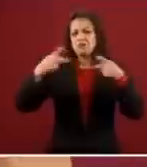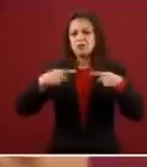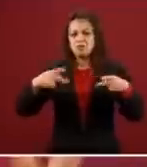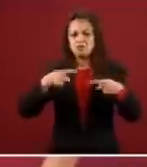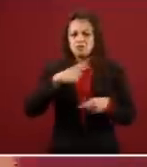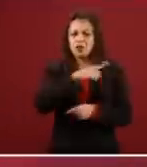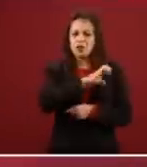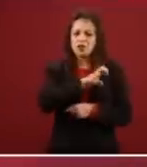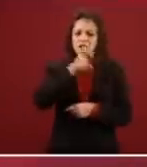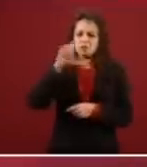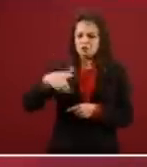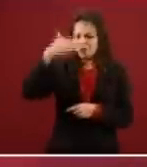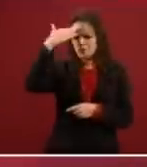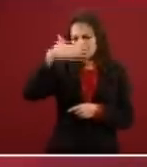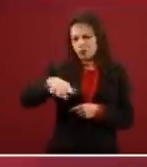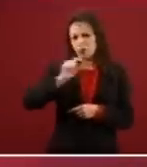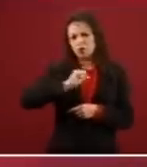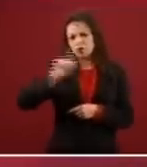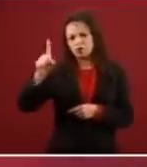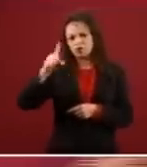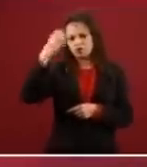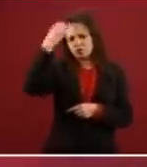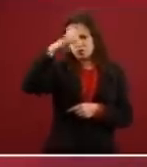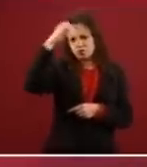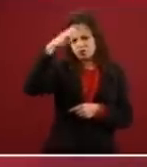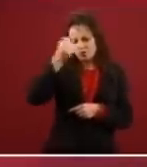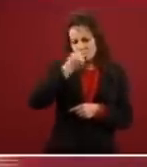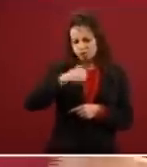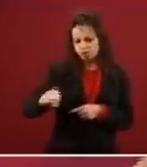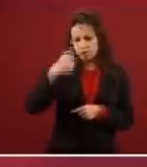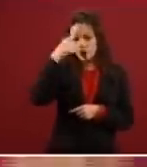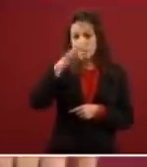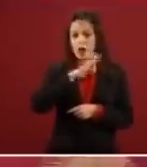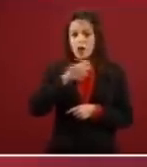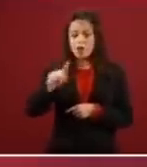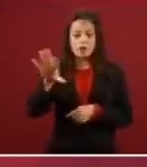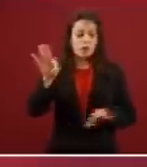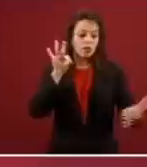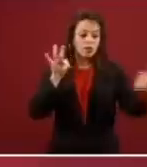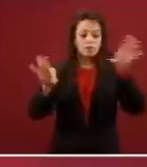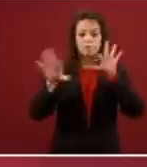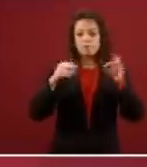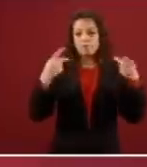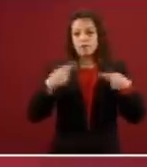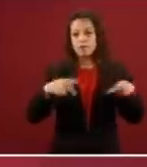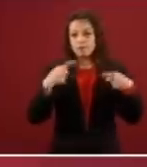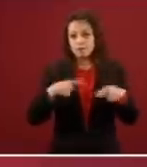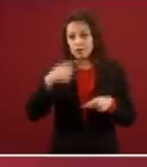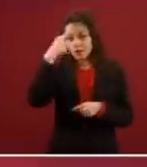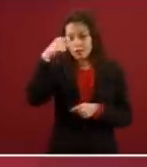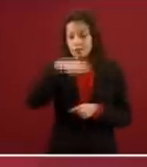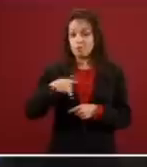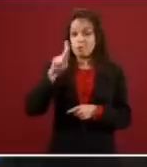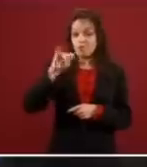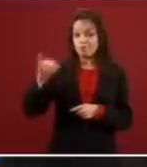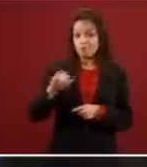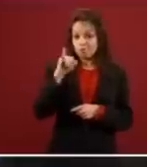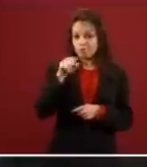se capaciten para que puedan pasar ese tipo de procesos de selección que tocará al Poder Judicial.